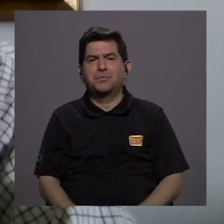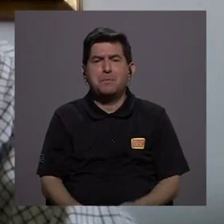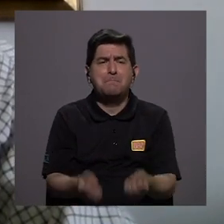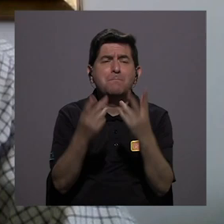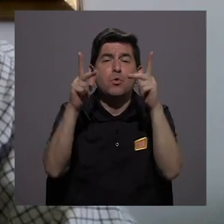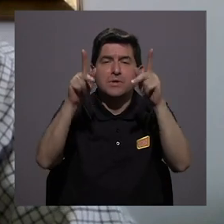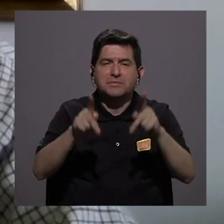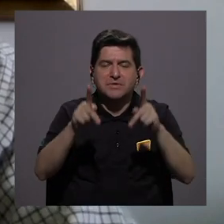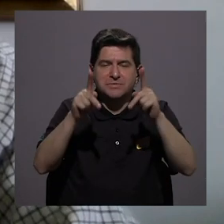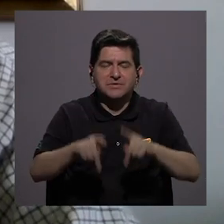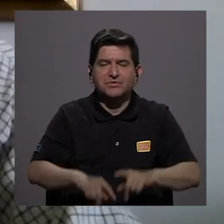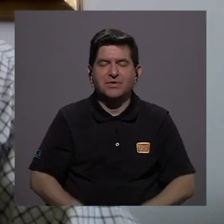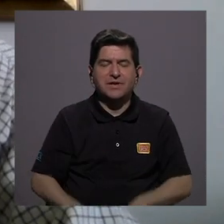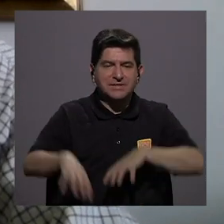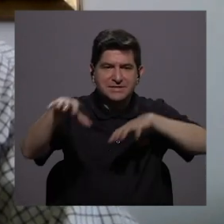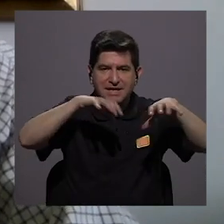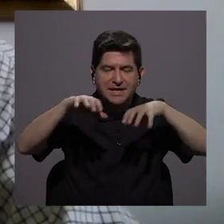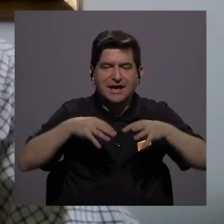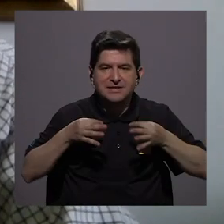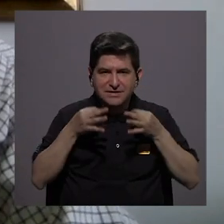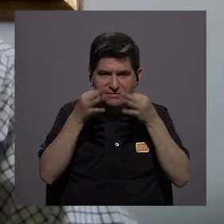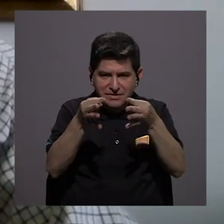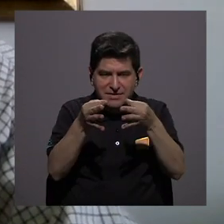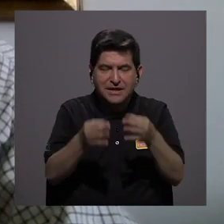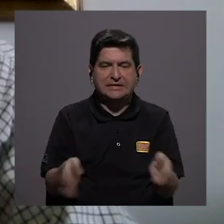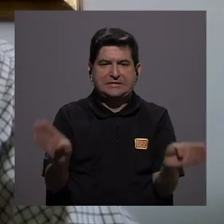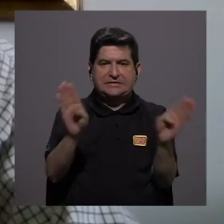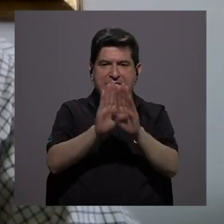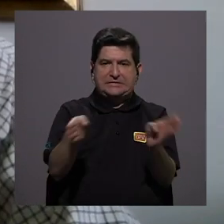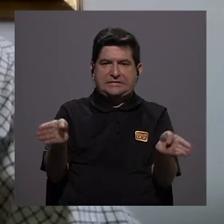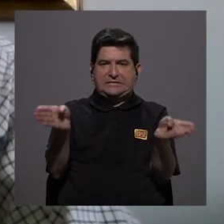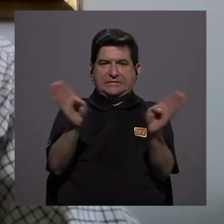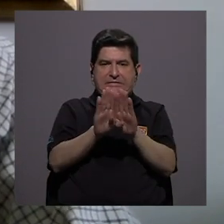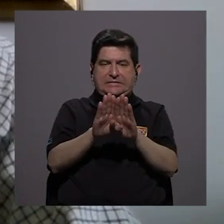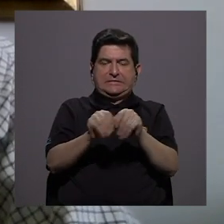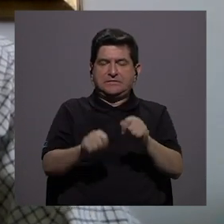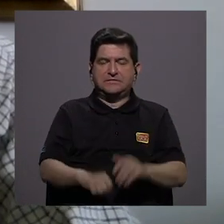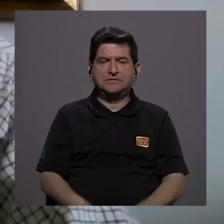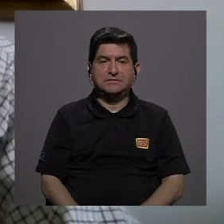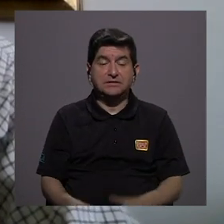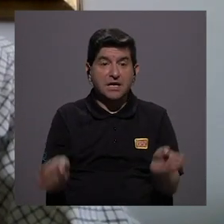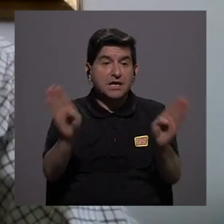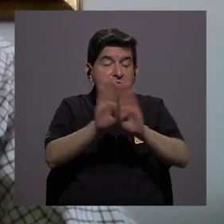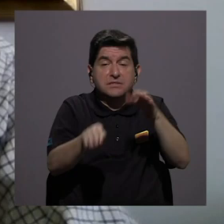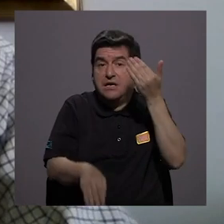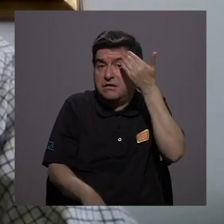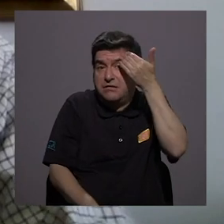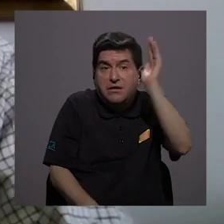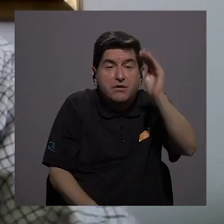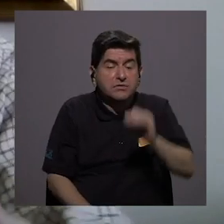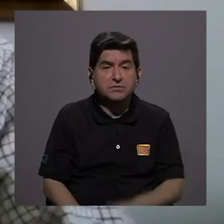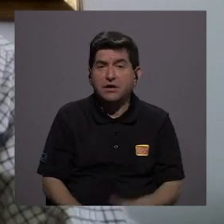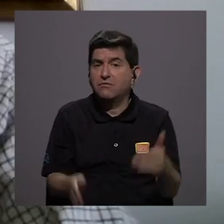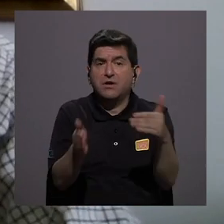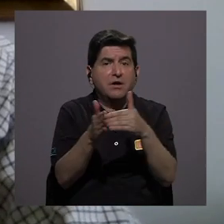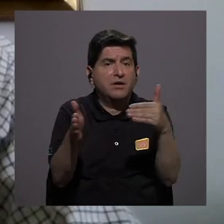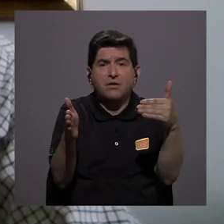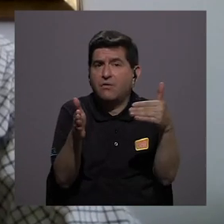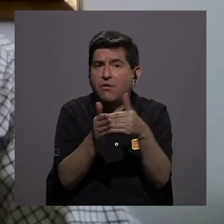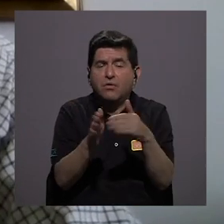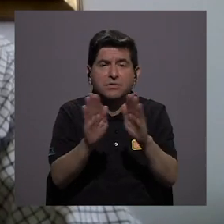enorme cantidad de actividades, sobre todo las de turismo, han cerrado. Uh-huh. Y un cierre que no sabemos cuándo va a poder otra